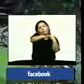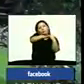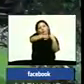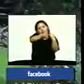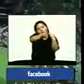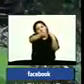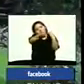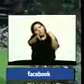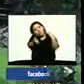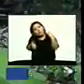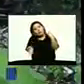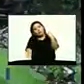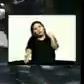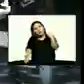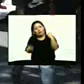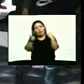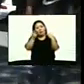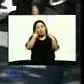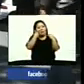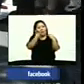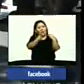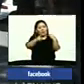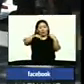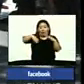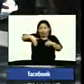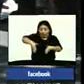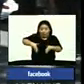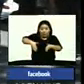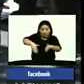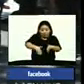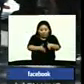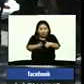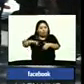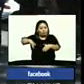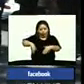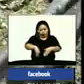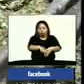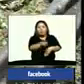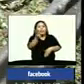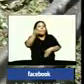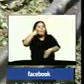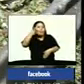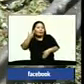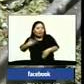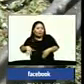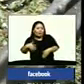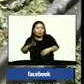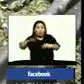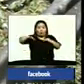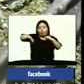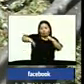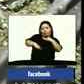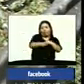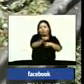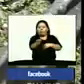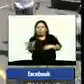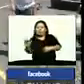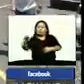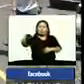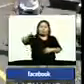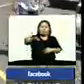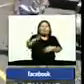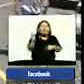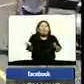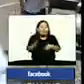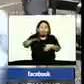Salió para el barranco. Aquí es una carretera peligrosa, ¿verdad?, porque mucha curva y a los costados